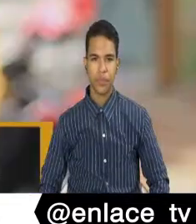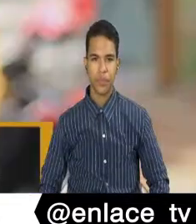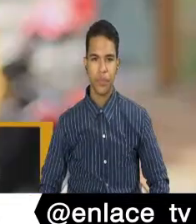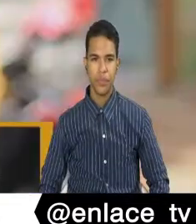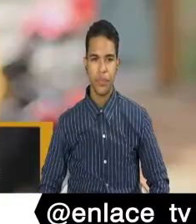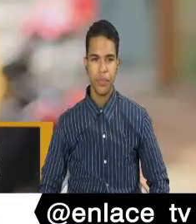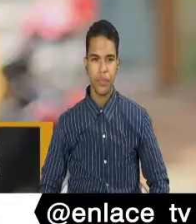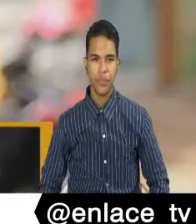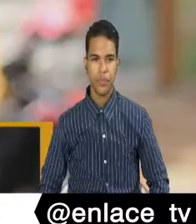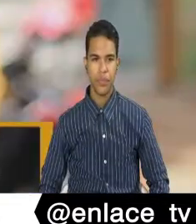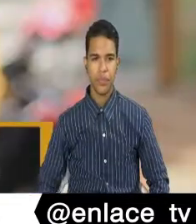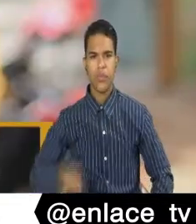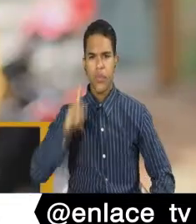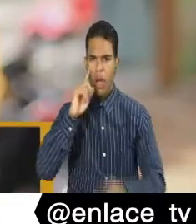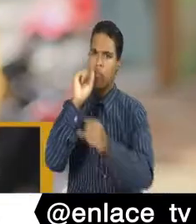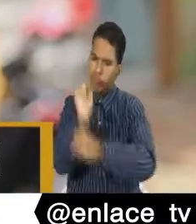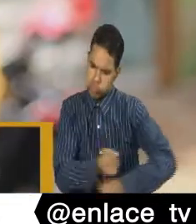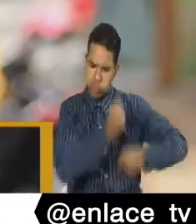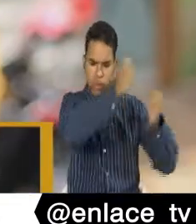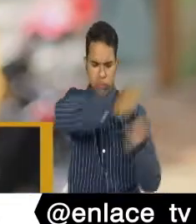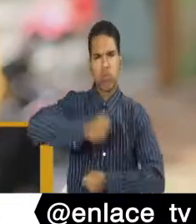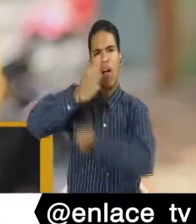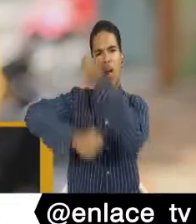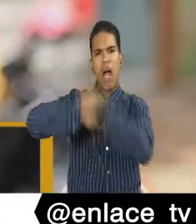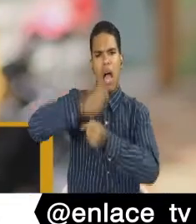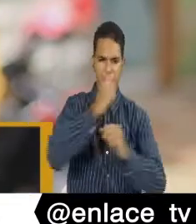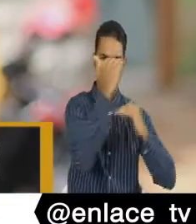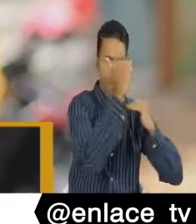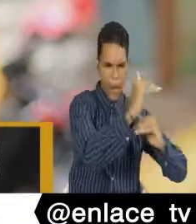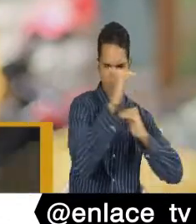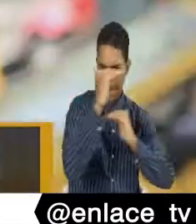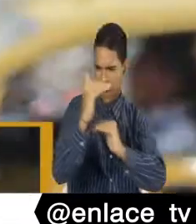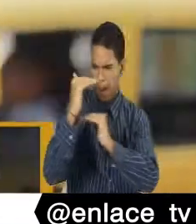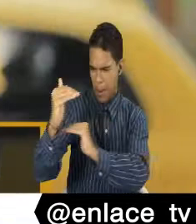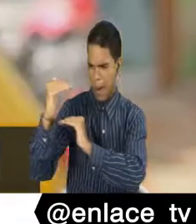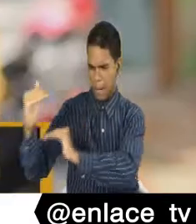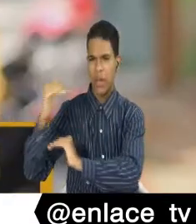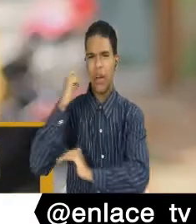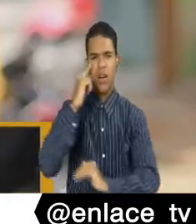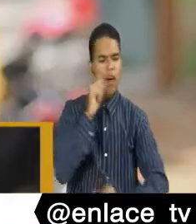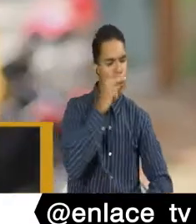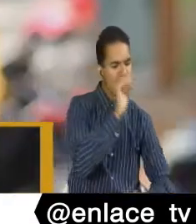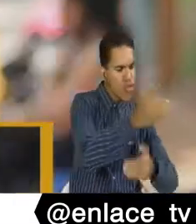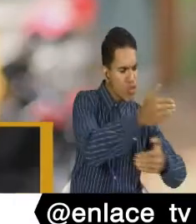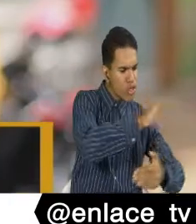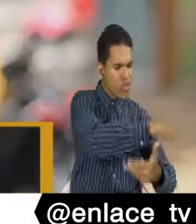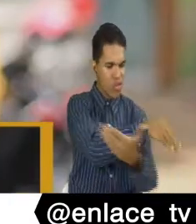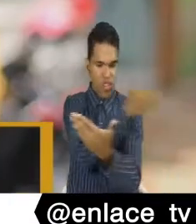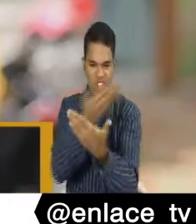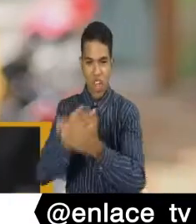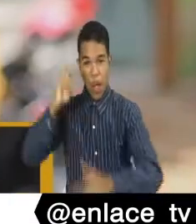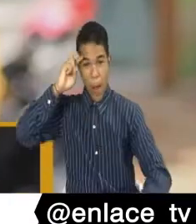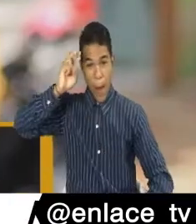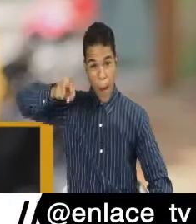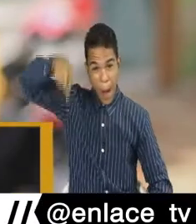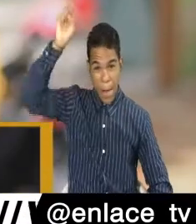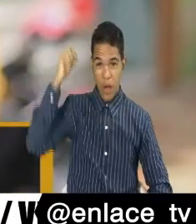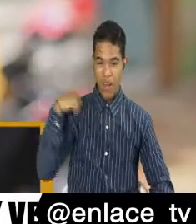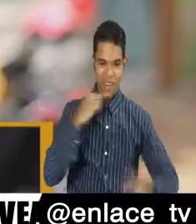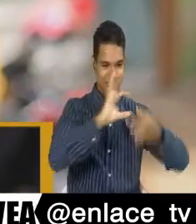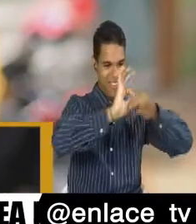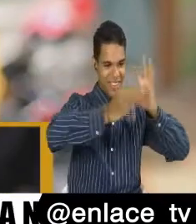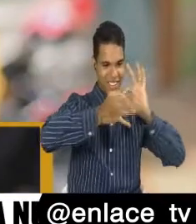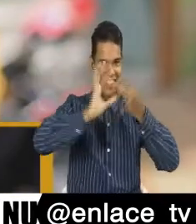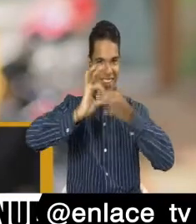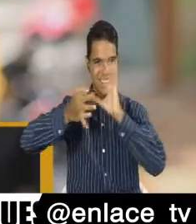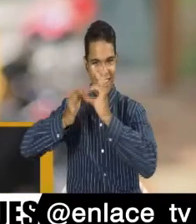2017. El canotaje va en diferentes categorías, por supuesto, desde la infantil hasta la senior, que es la profesional, la de los deportes olímpicos.